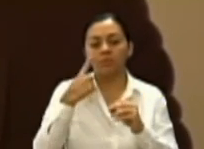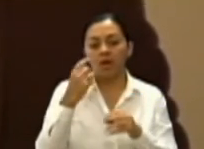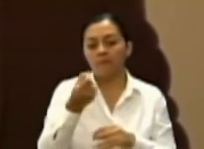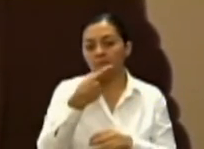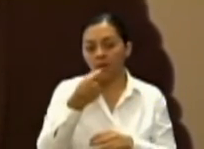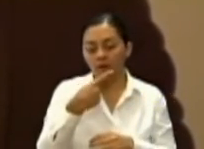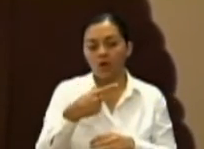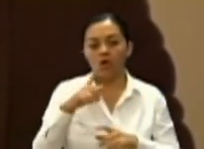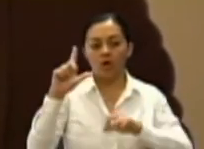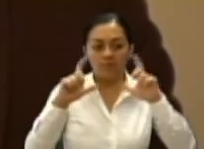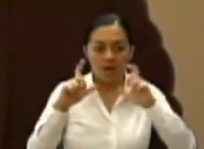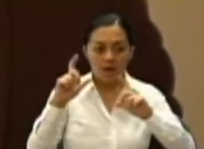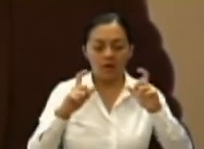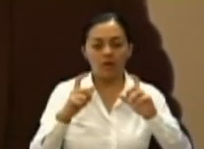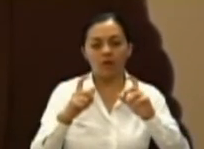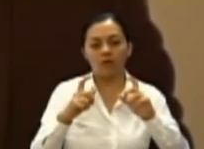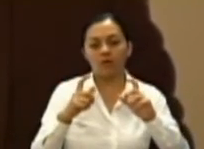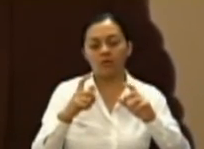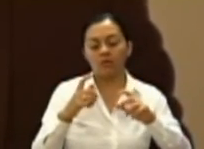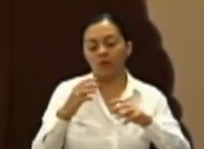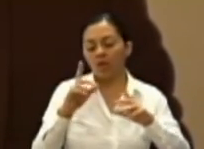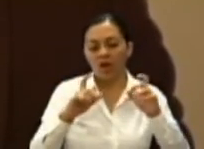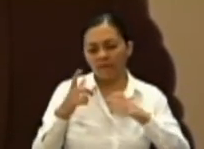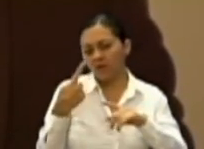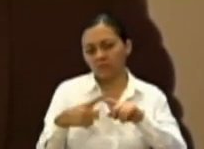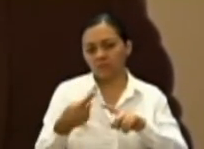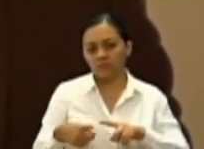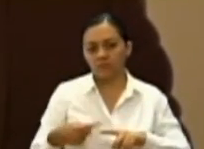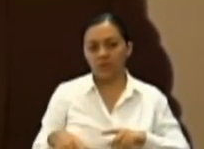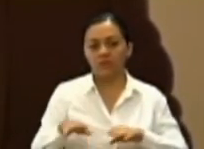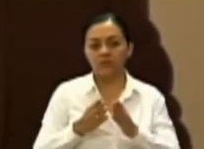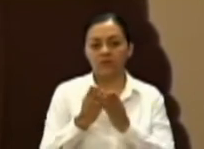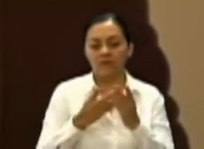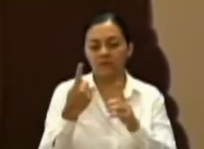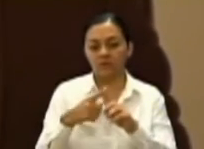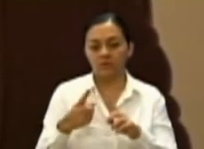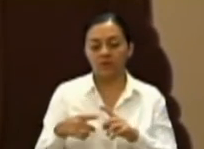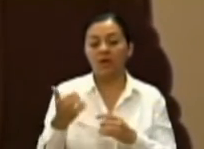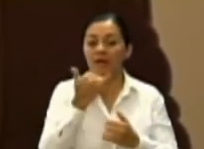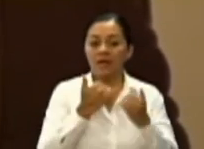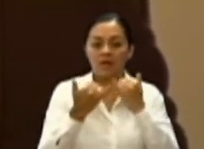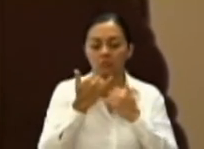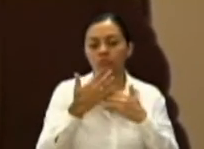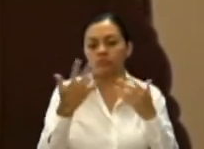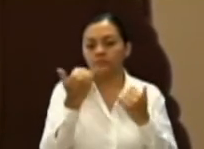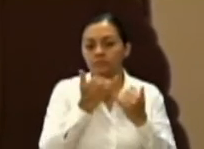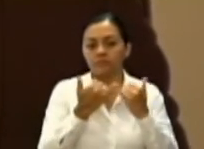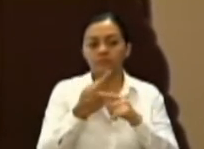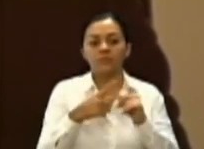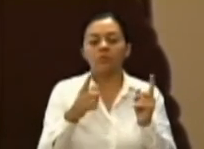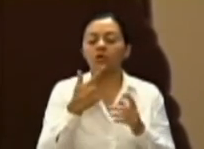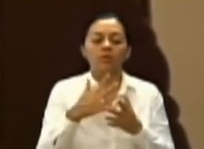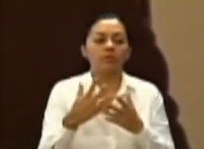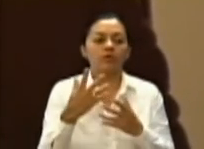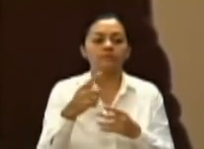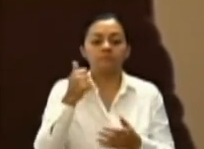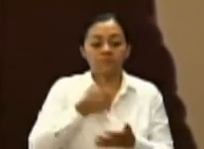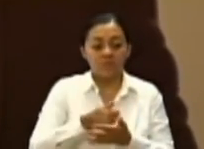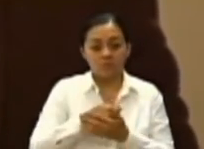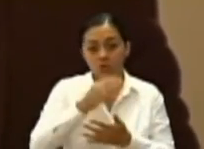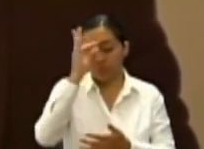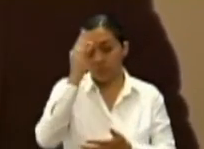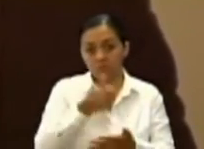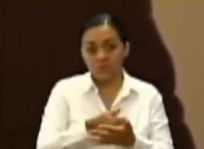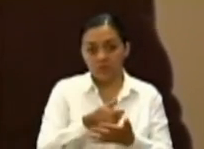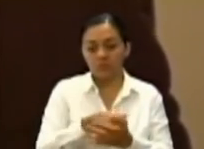imagenología diferentes servicios eso era otro de los errores que se cometían consulta externa en el mismo hospital para que